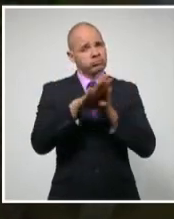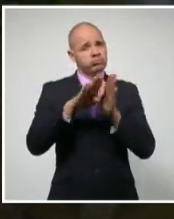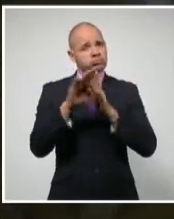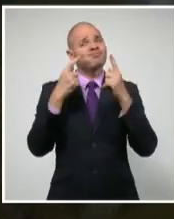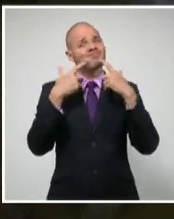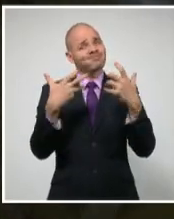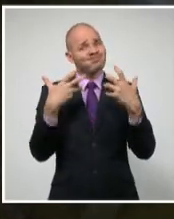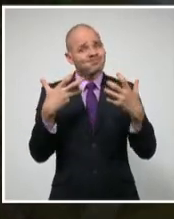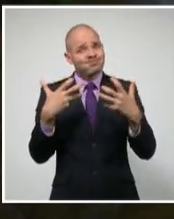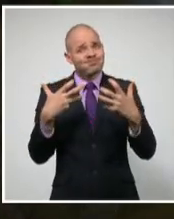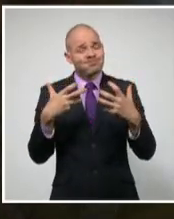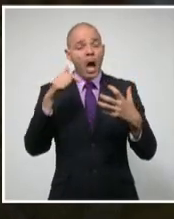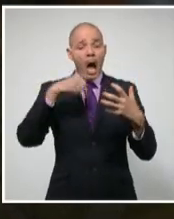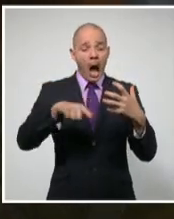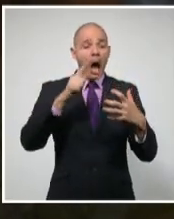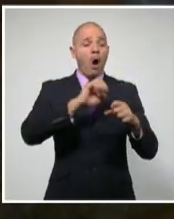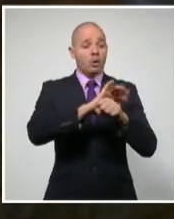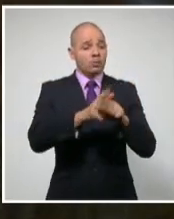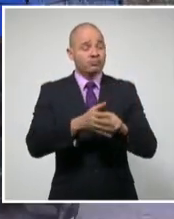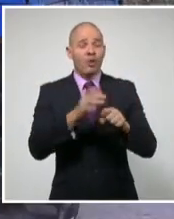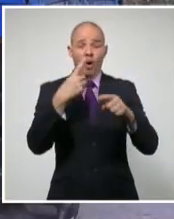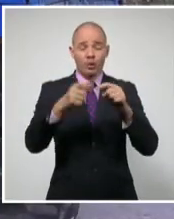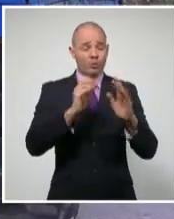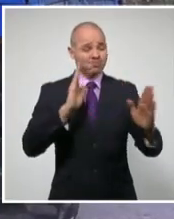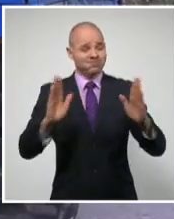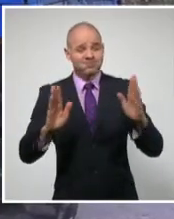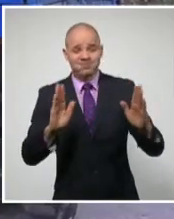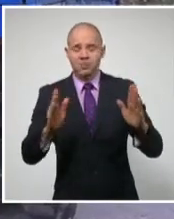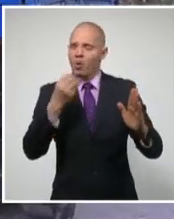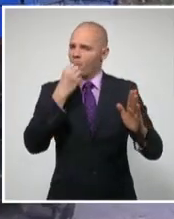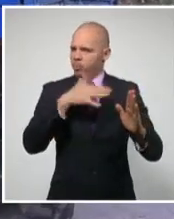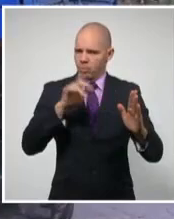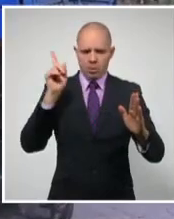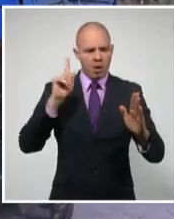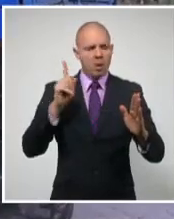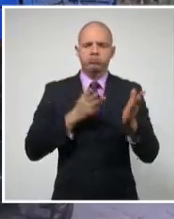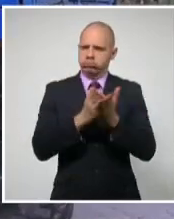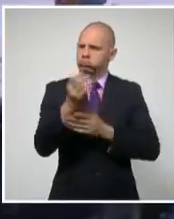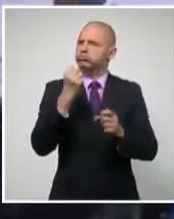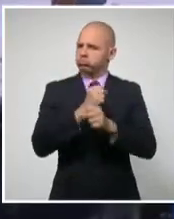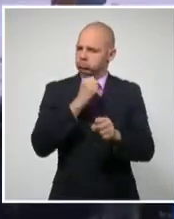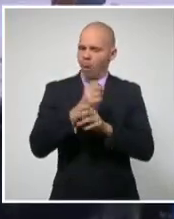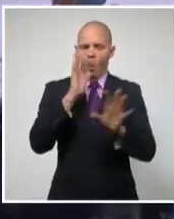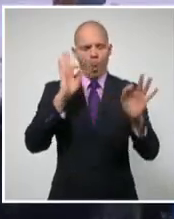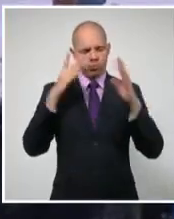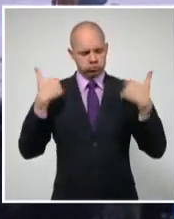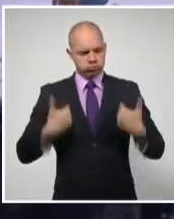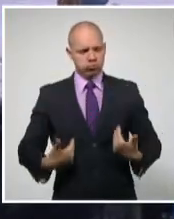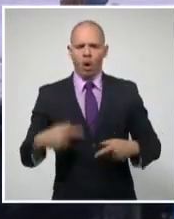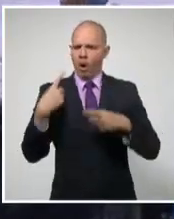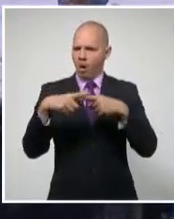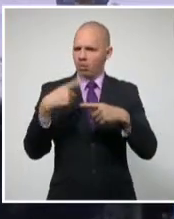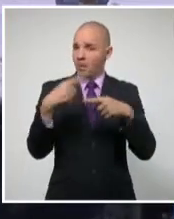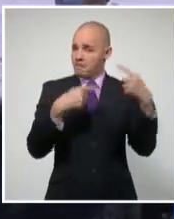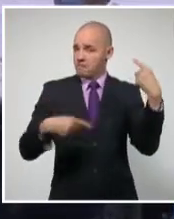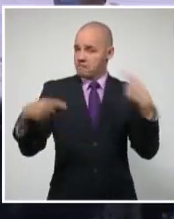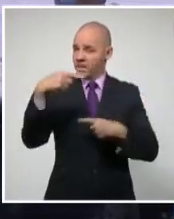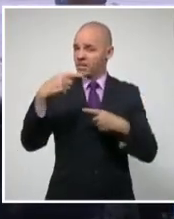situación pandémica, cumple las medidas higiénico-sanitarias encomendadas para proteger el capital mayor.